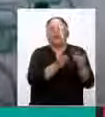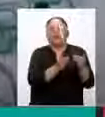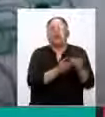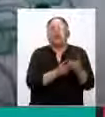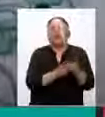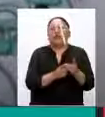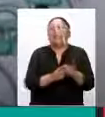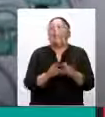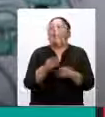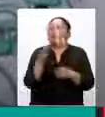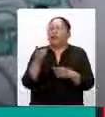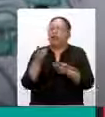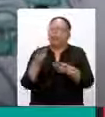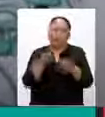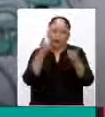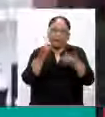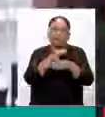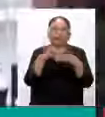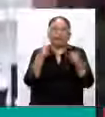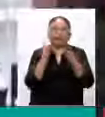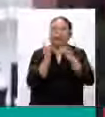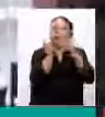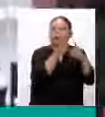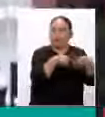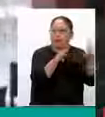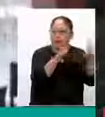a la Defensoría del Pueblo, está en la línea gratuita